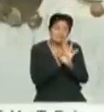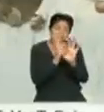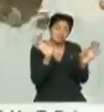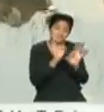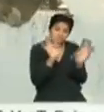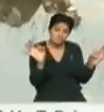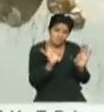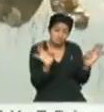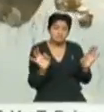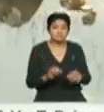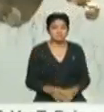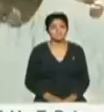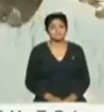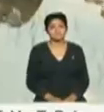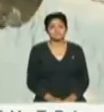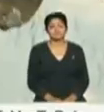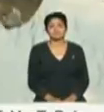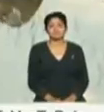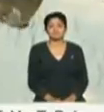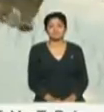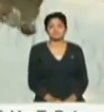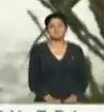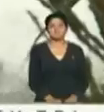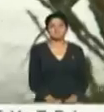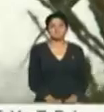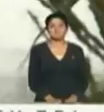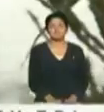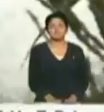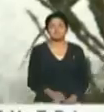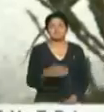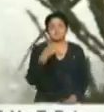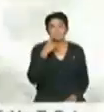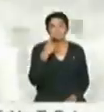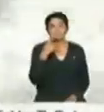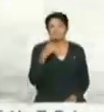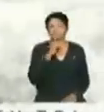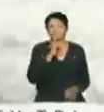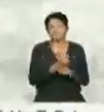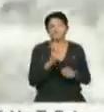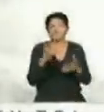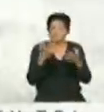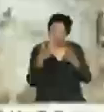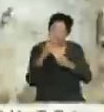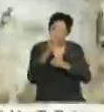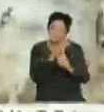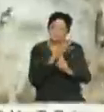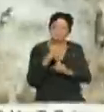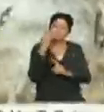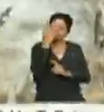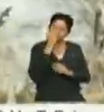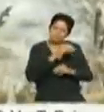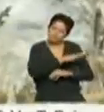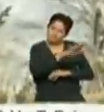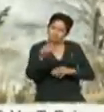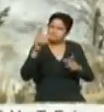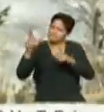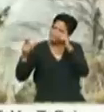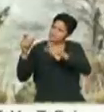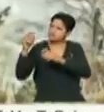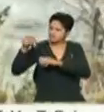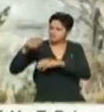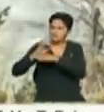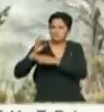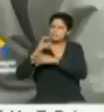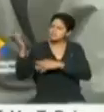aledañas. Nosotros tratamos de fomentar el turismo para promocionar el parque. Queremos que se conozca a nivel nacional